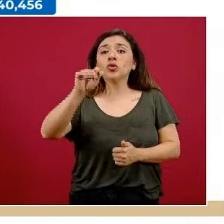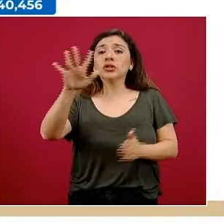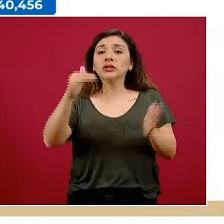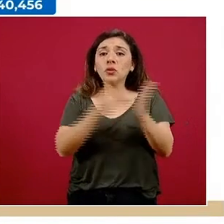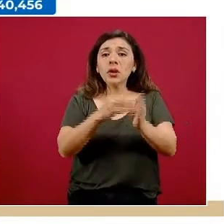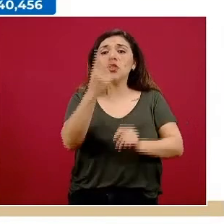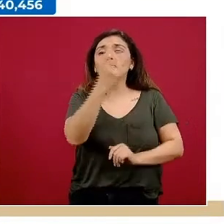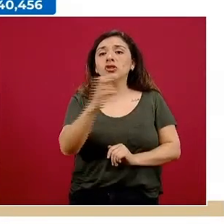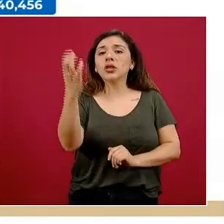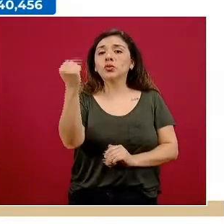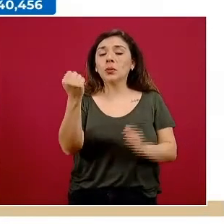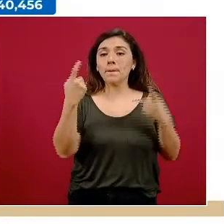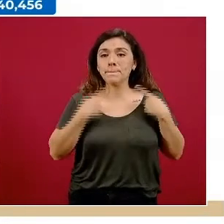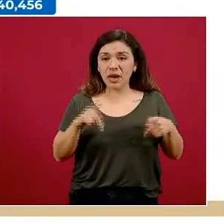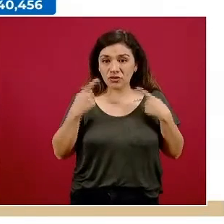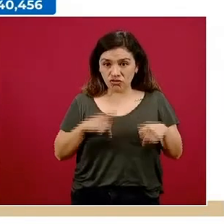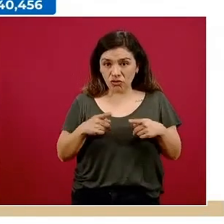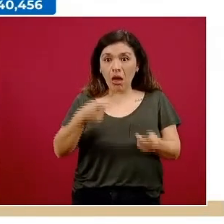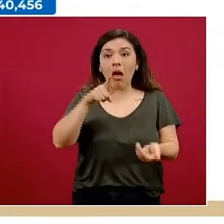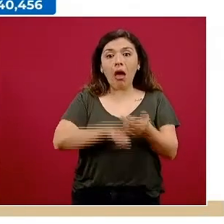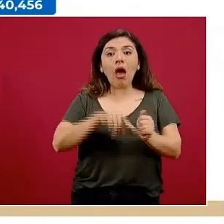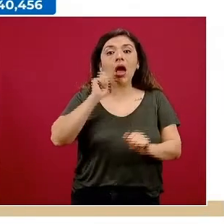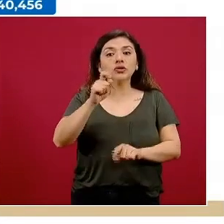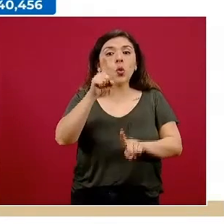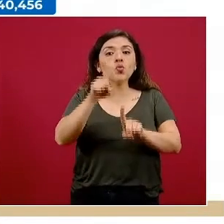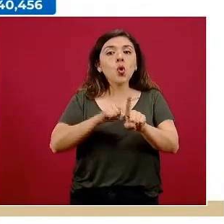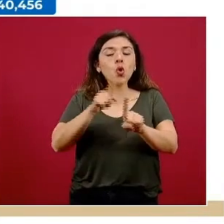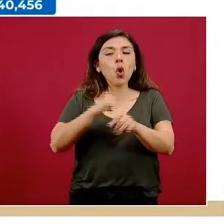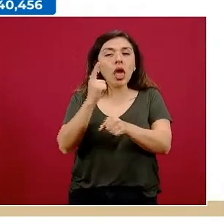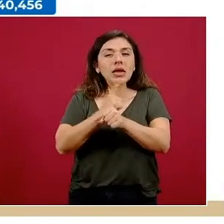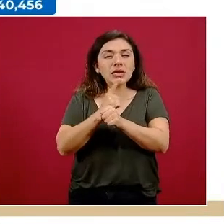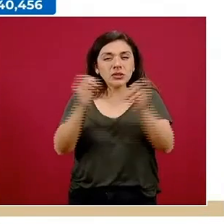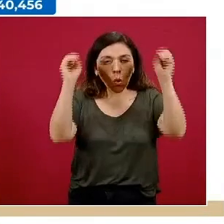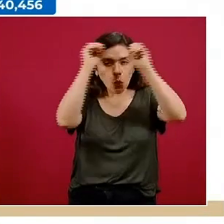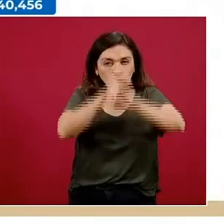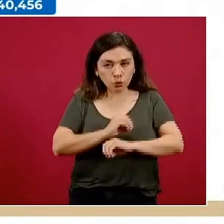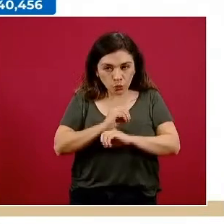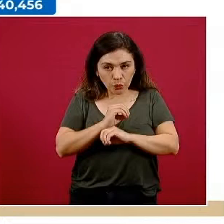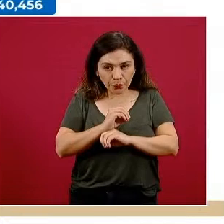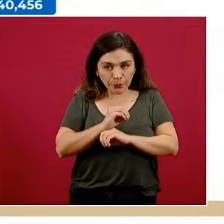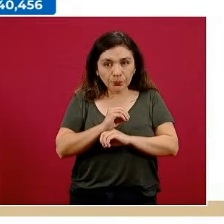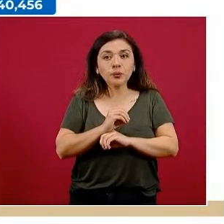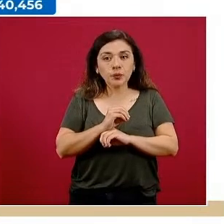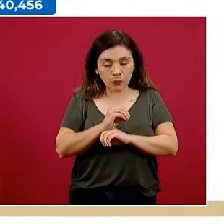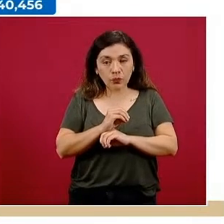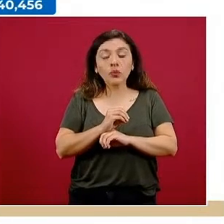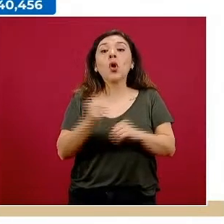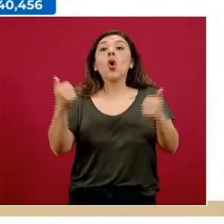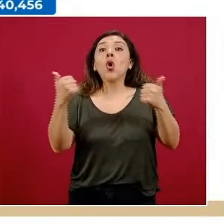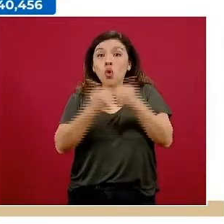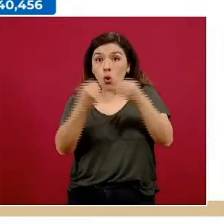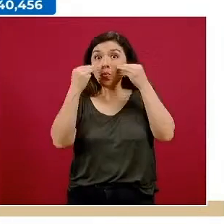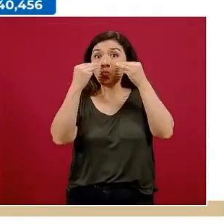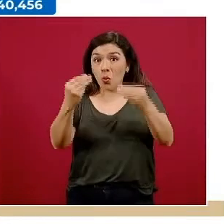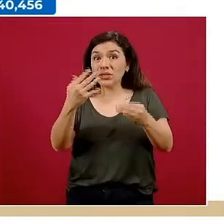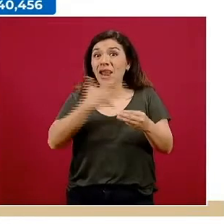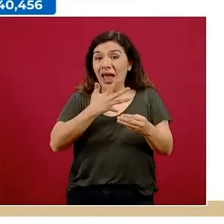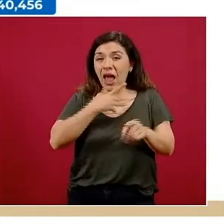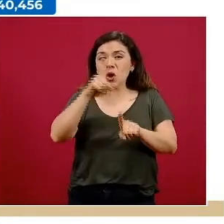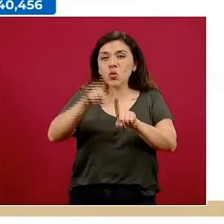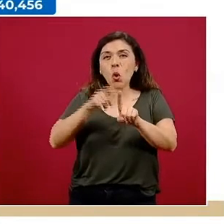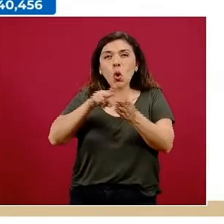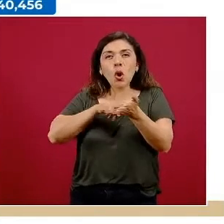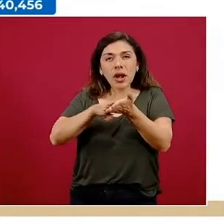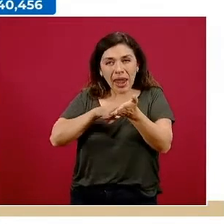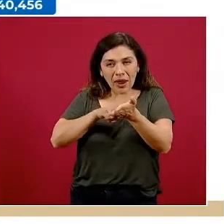185.209 personas, y son precisamente las que están en este color gris oscuro. Con muestra son las del color negro